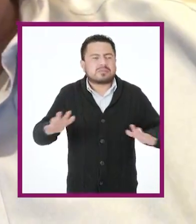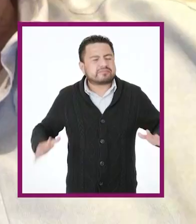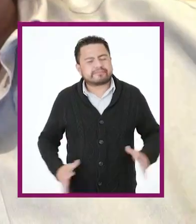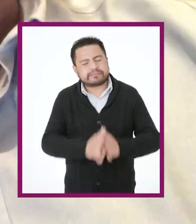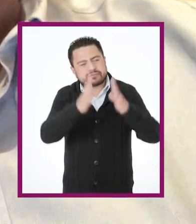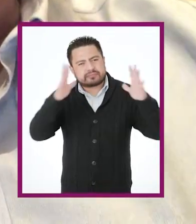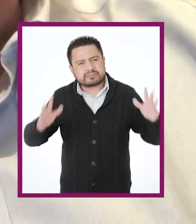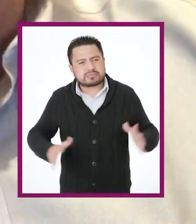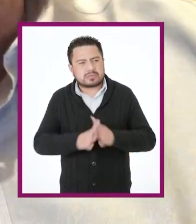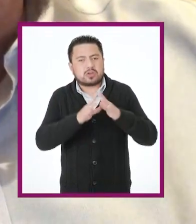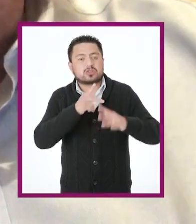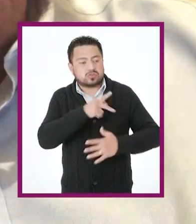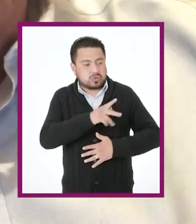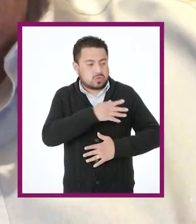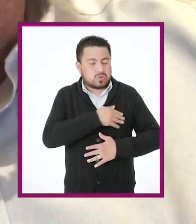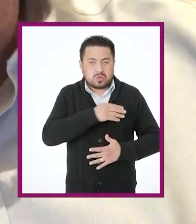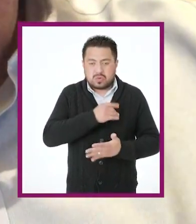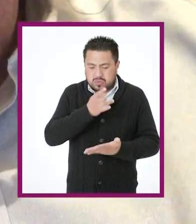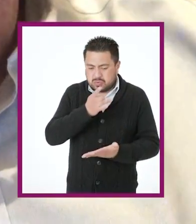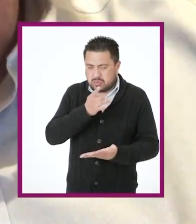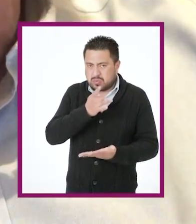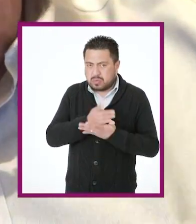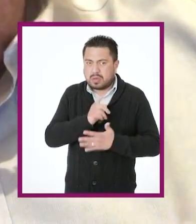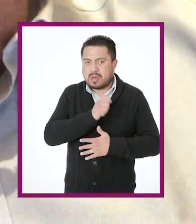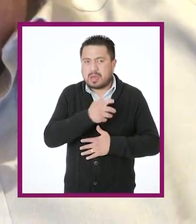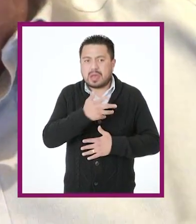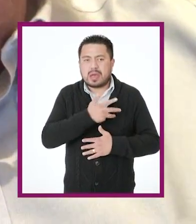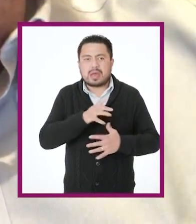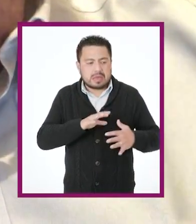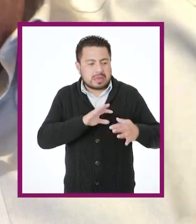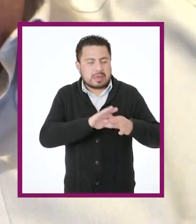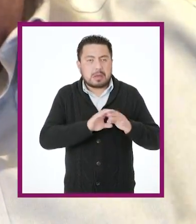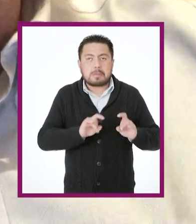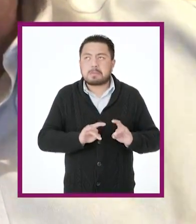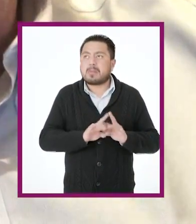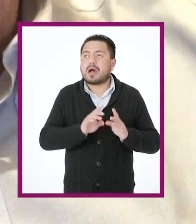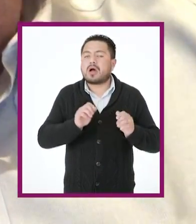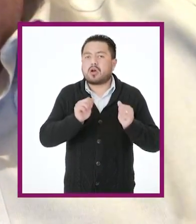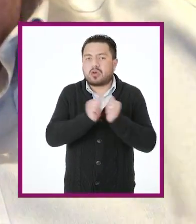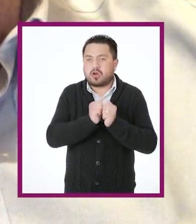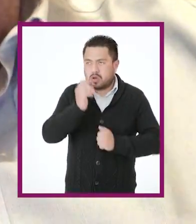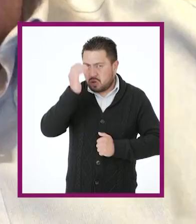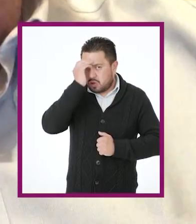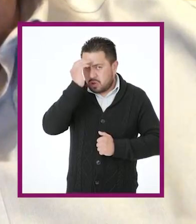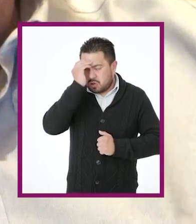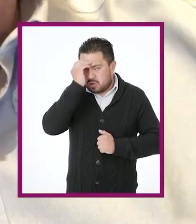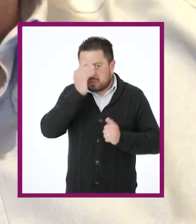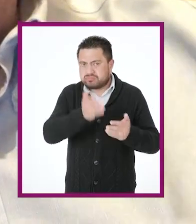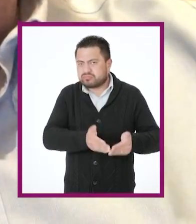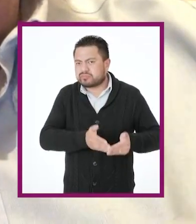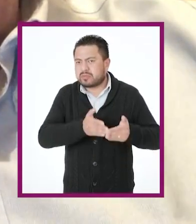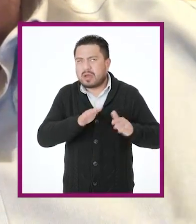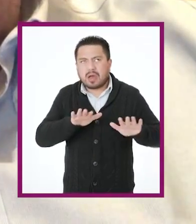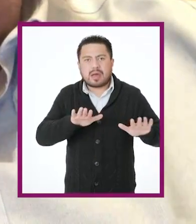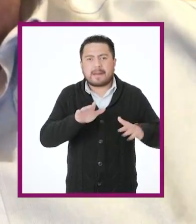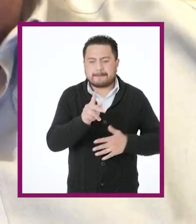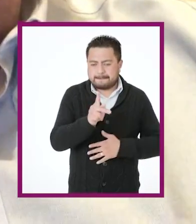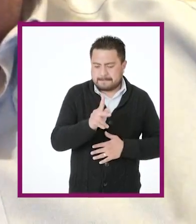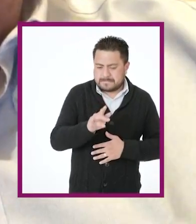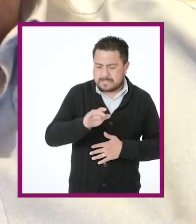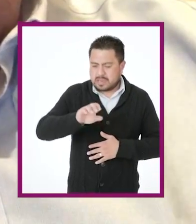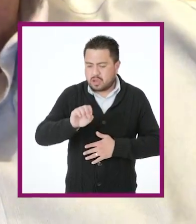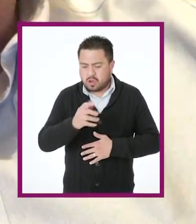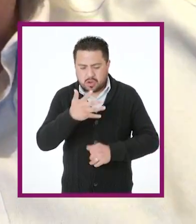algodón para los heridos de guerra. Fue su hijo único, habido de una alianza ocasional con el